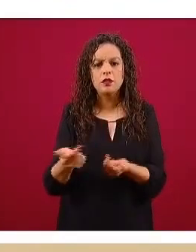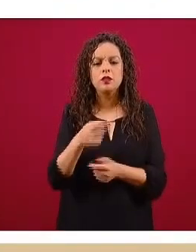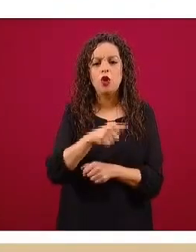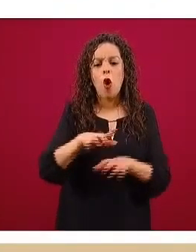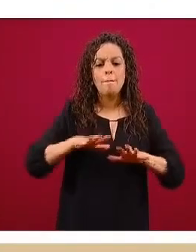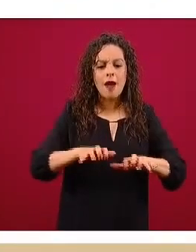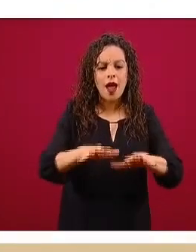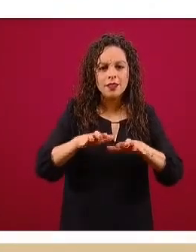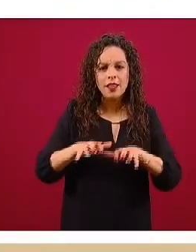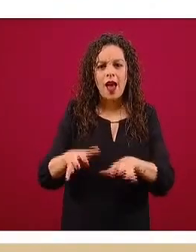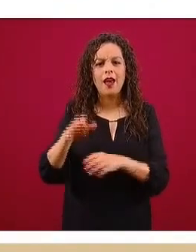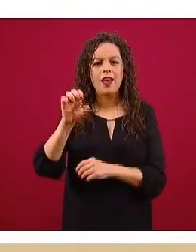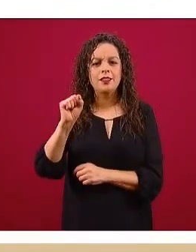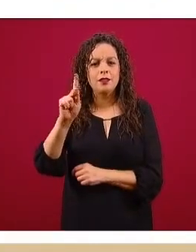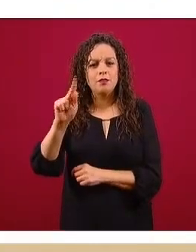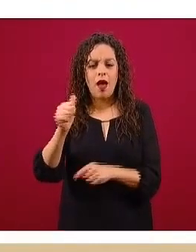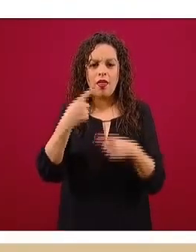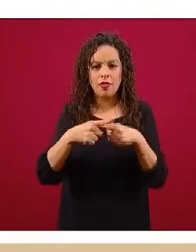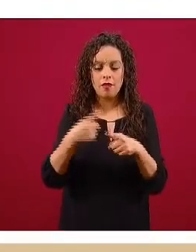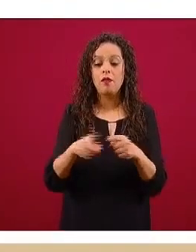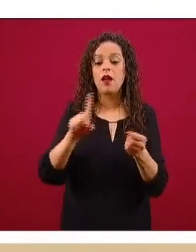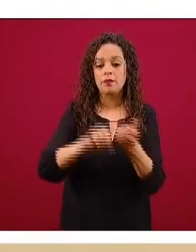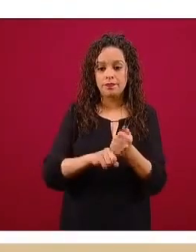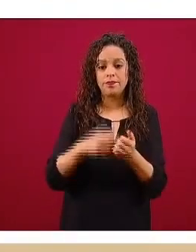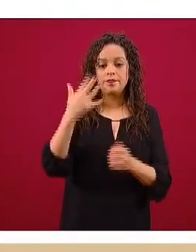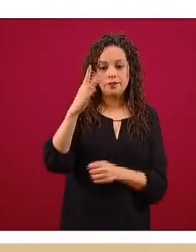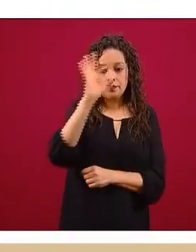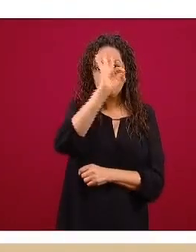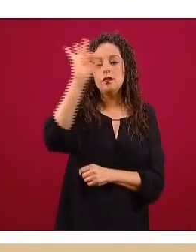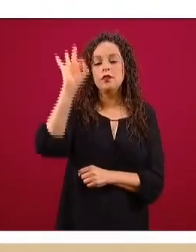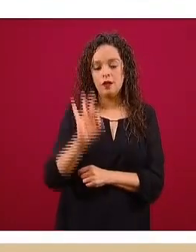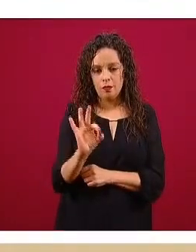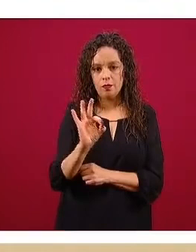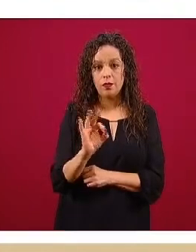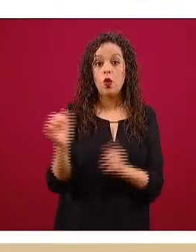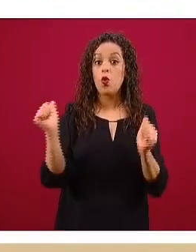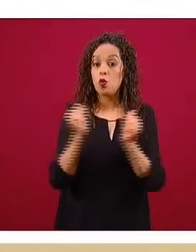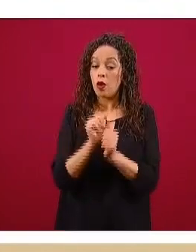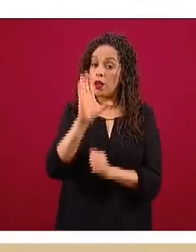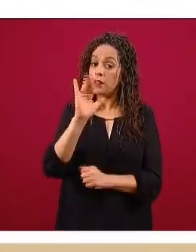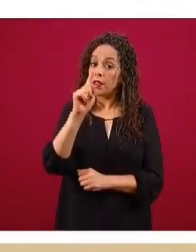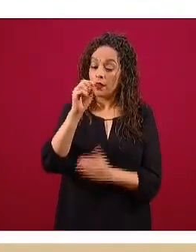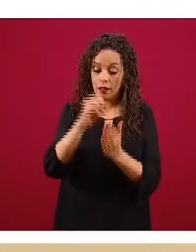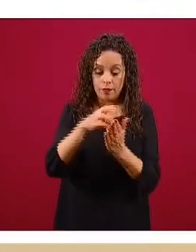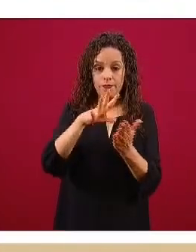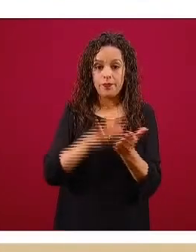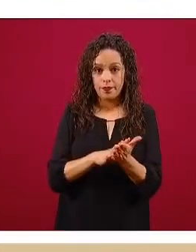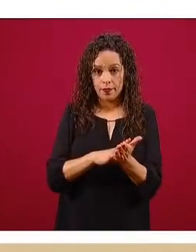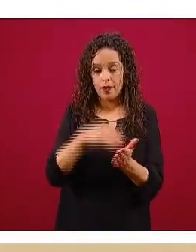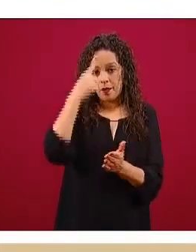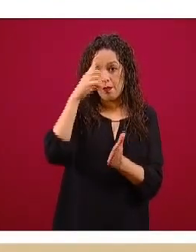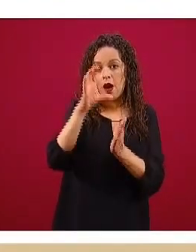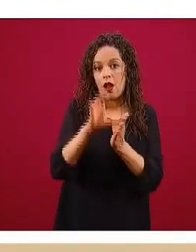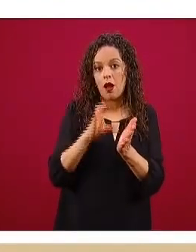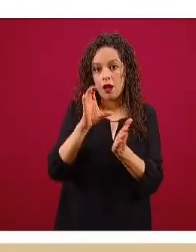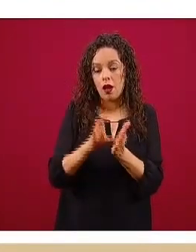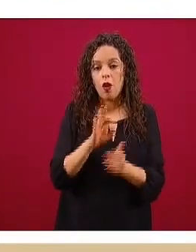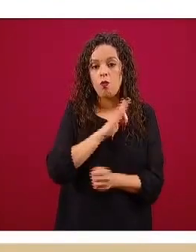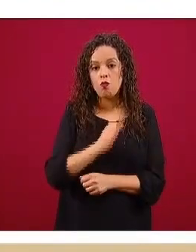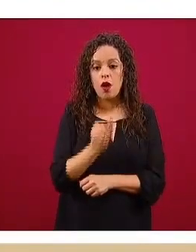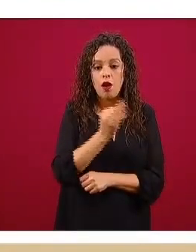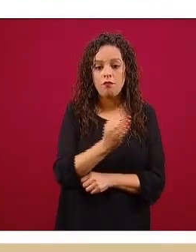similares, 50%, también solo con citas para poder mantener una calendarización que